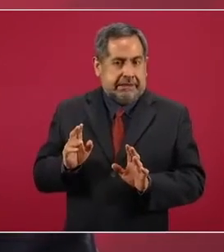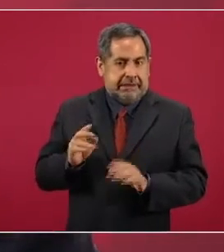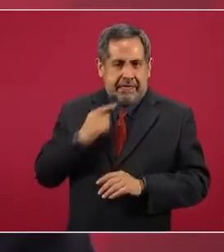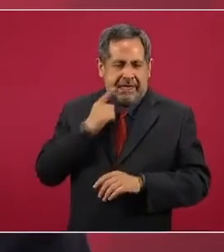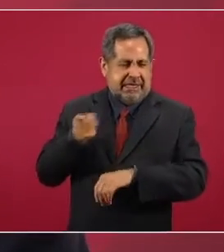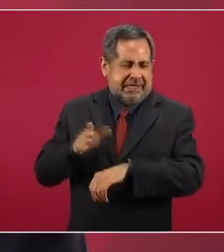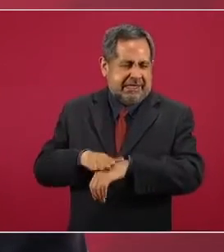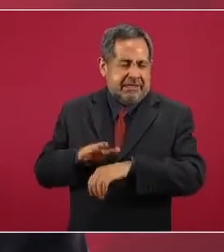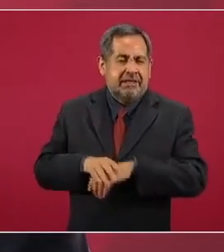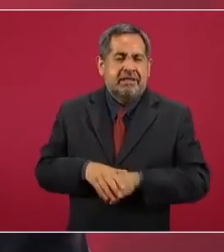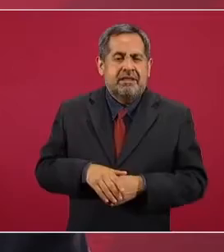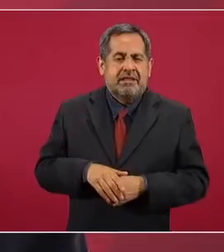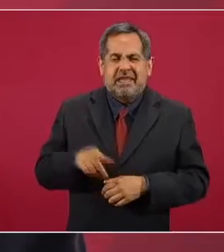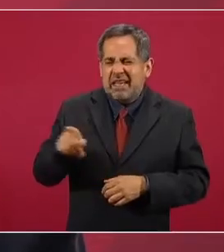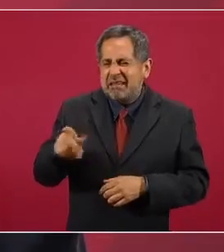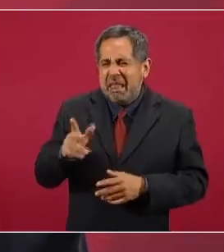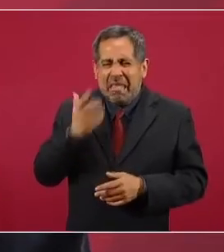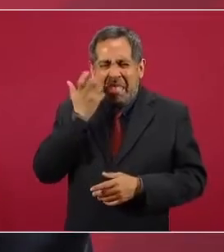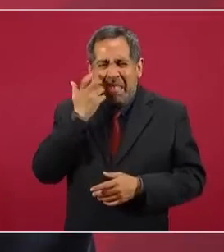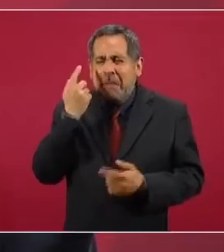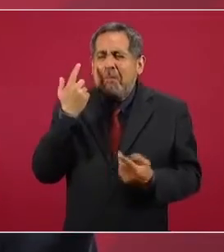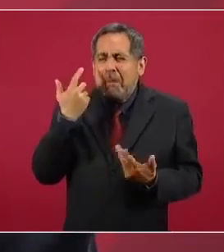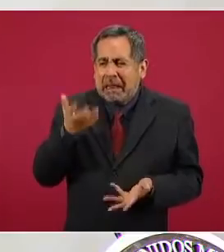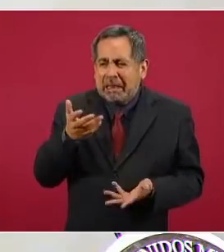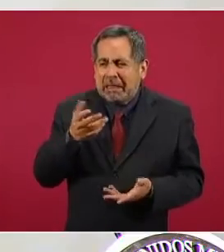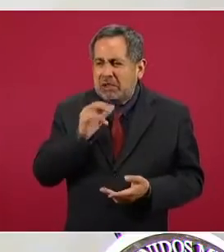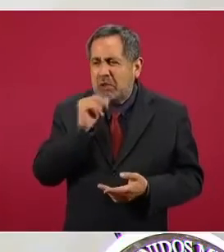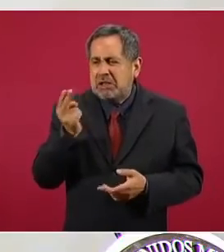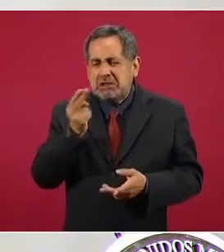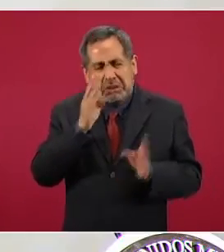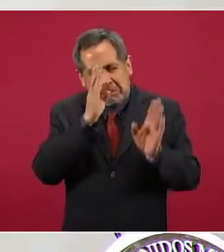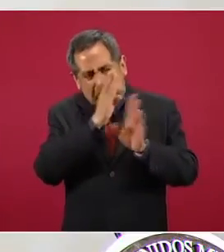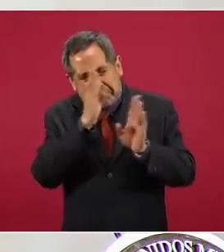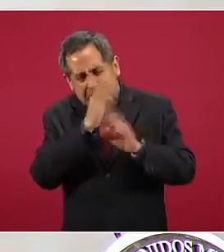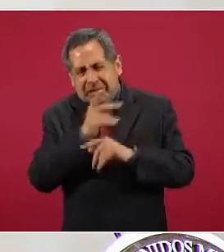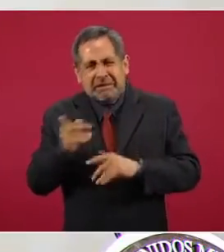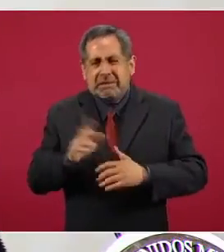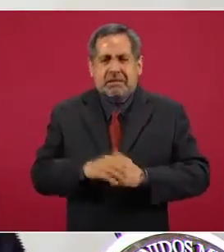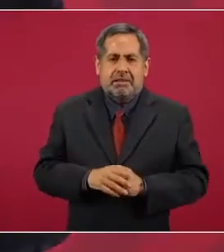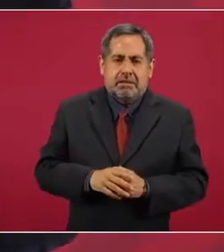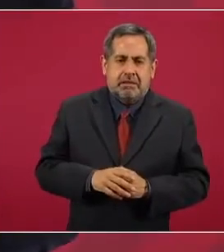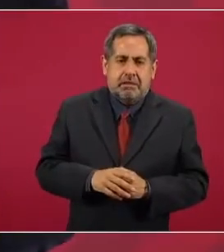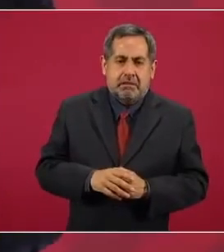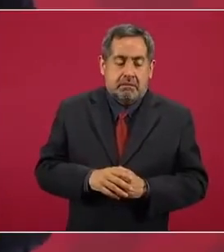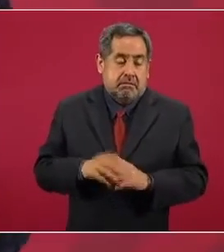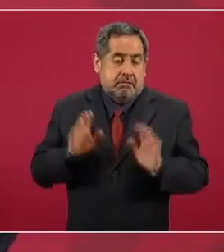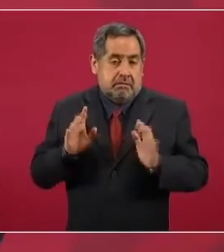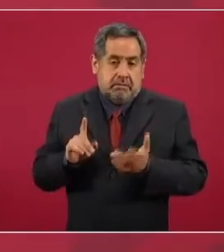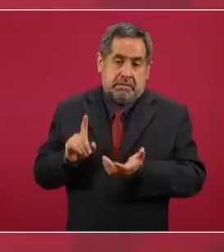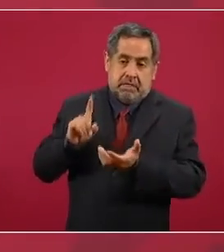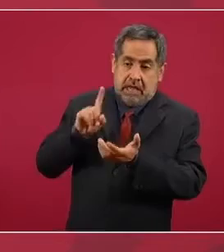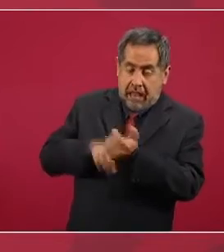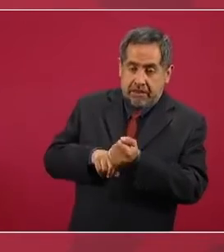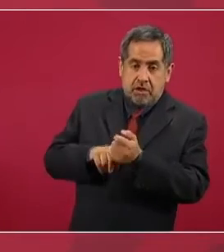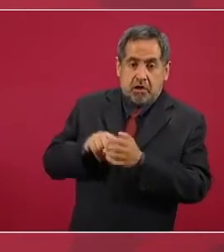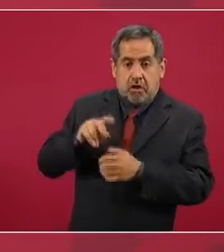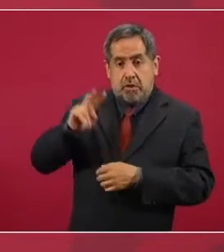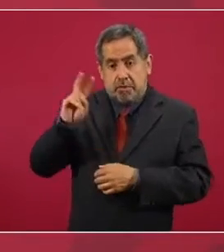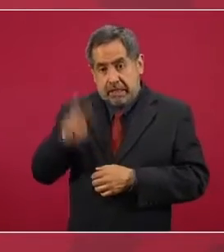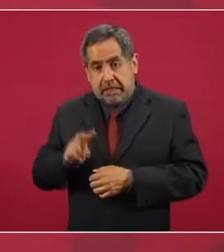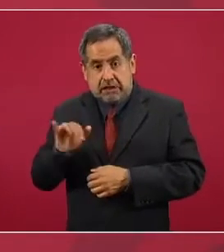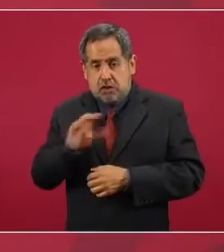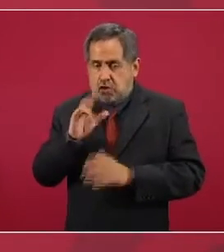que eso era ocioso, innecesario. ¿Quién sabe si